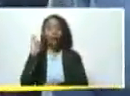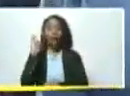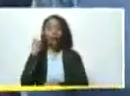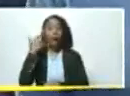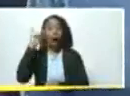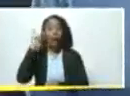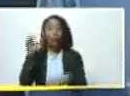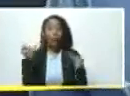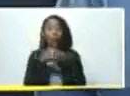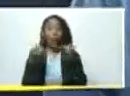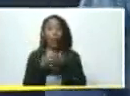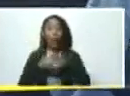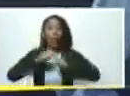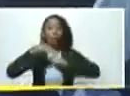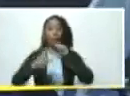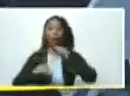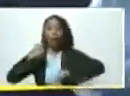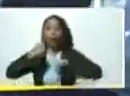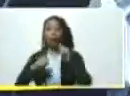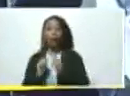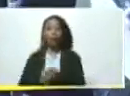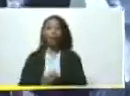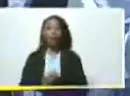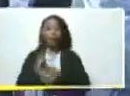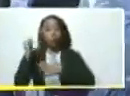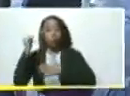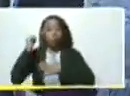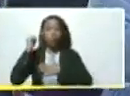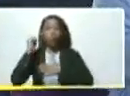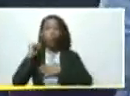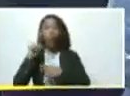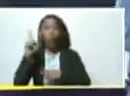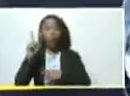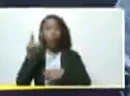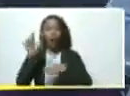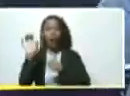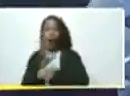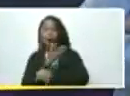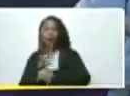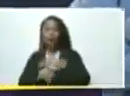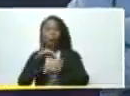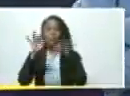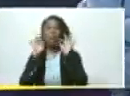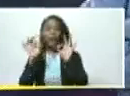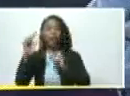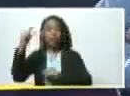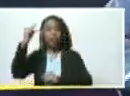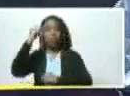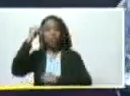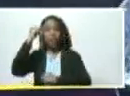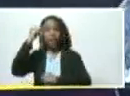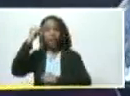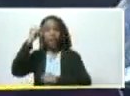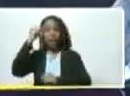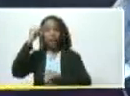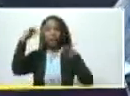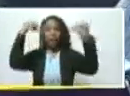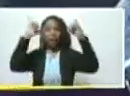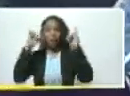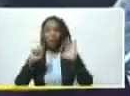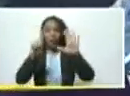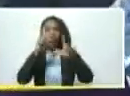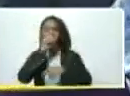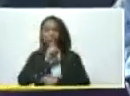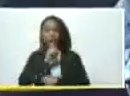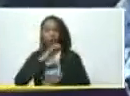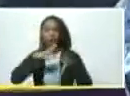una orquesta de salsa con una canción muy especial. Día en que celebramos los